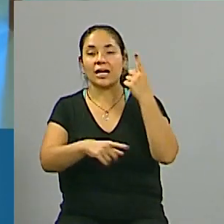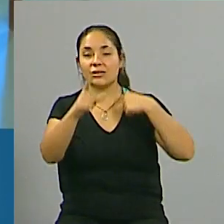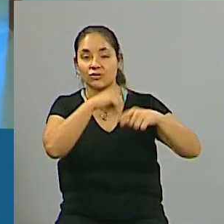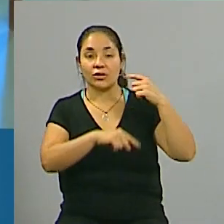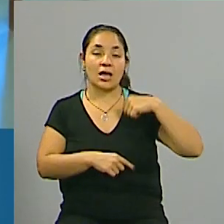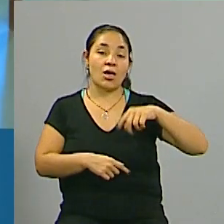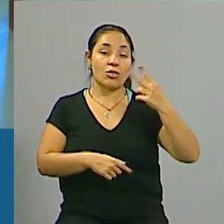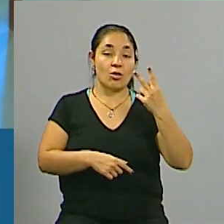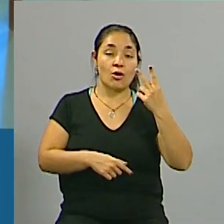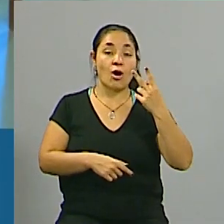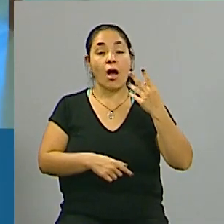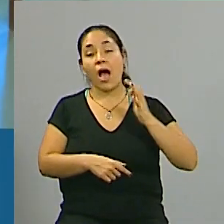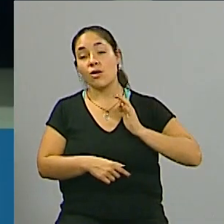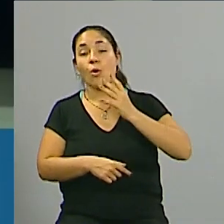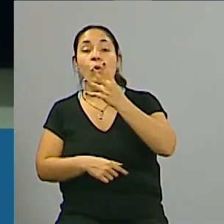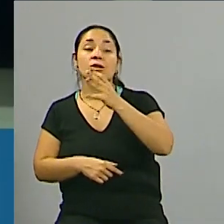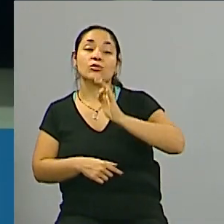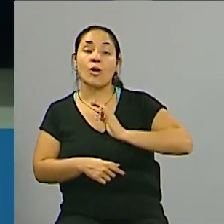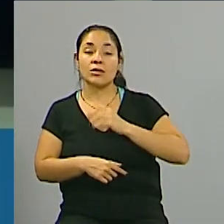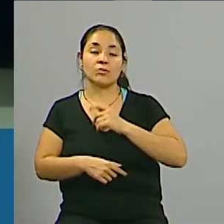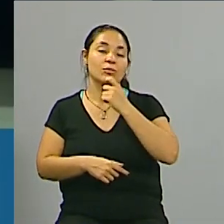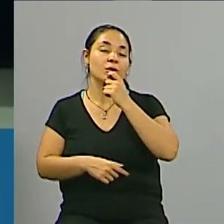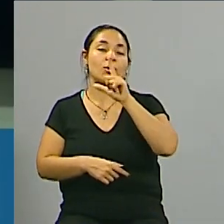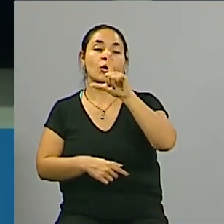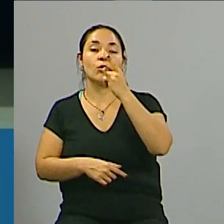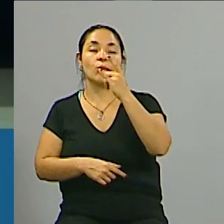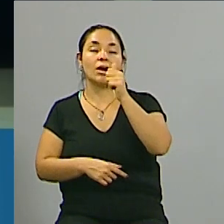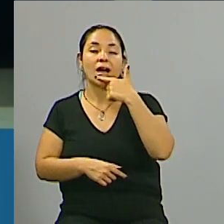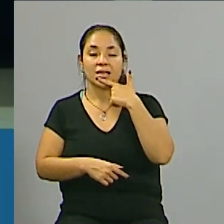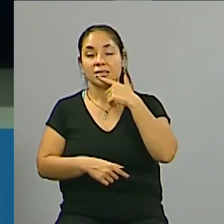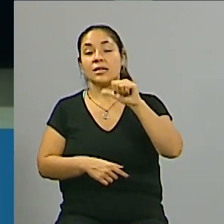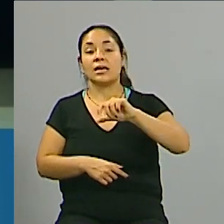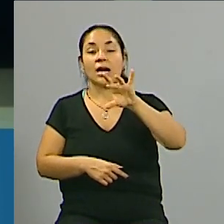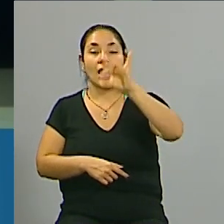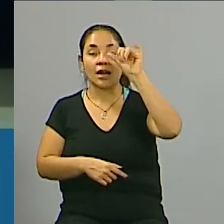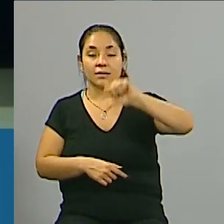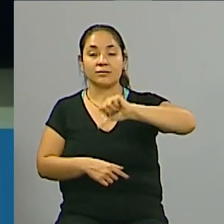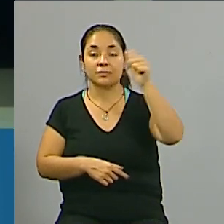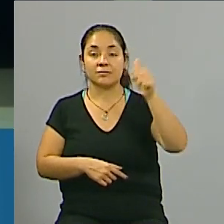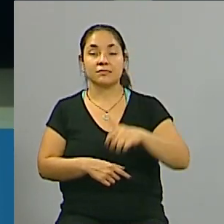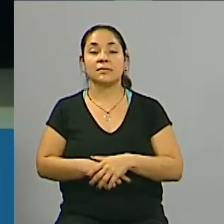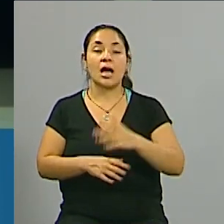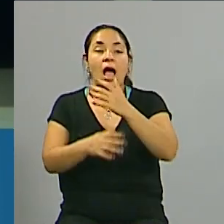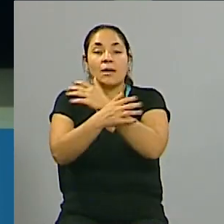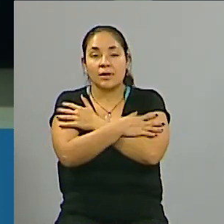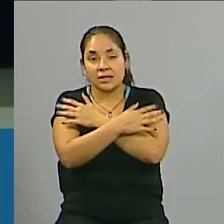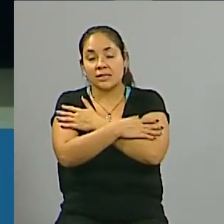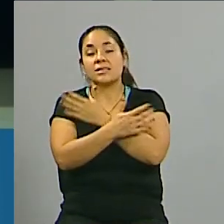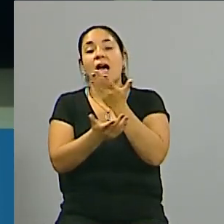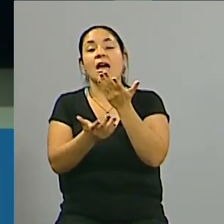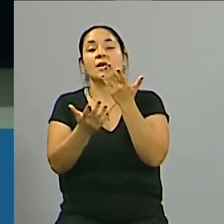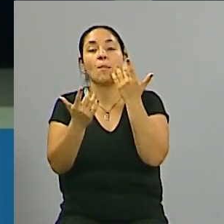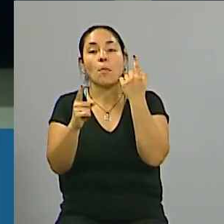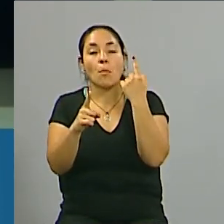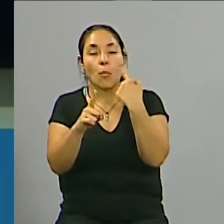años de decirle a Lucas Lupo, en este caso, si es electo intendente dentro de 2 años, abrazar y felicitar la política que está llevando a cabo,